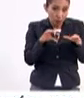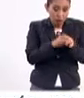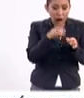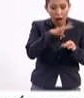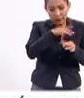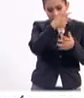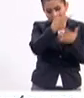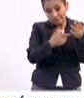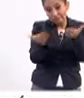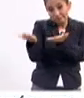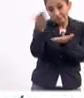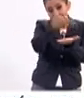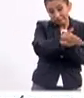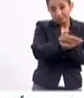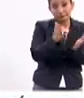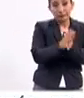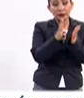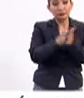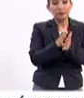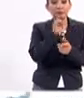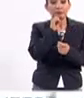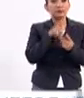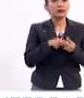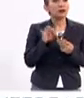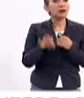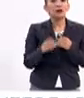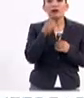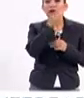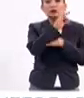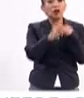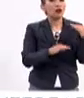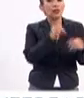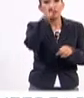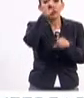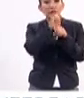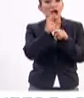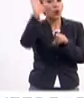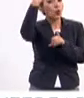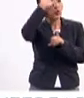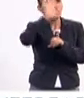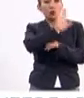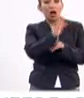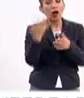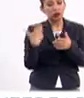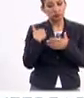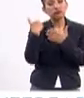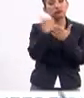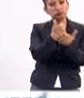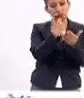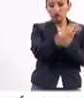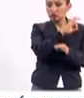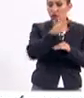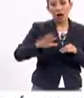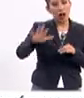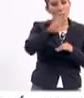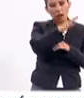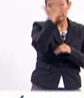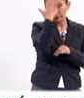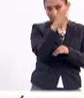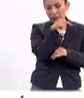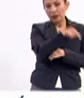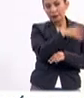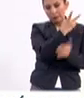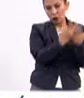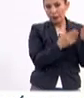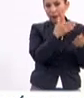las convocatorias abiertas y finalmente decir que toda la Secretaría de Cultura está involucrada, todas las áreas están involucradas en